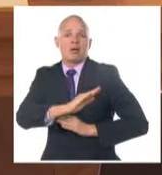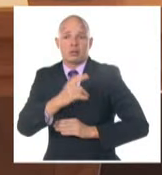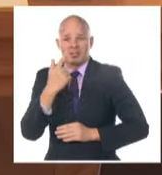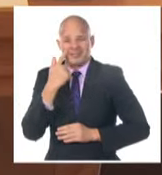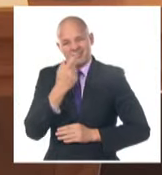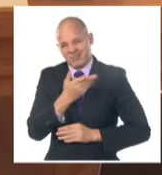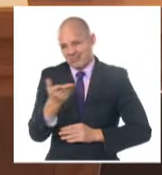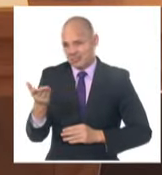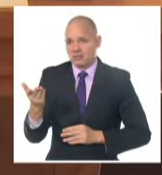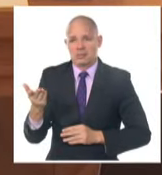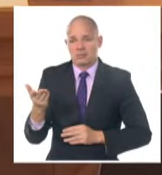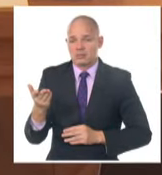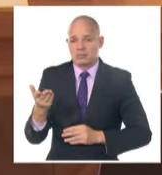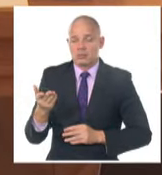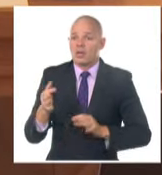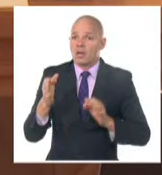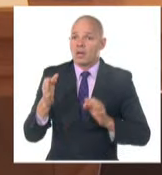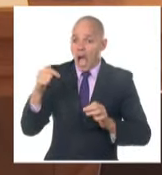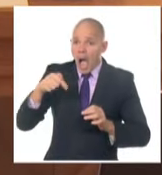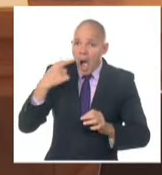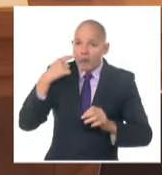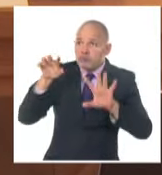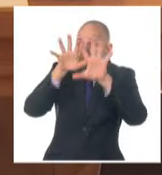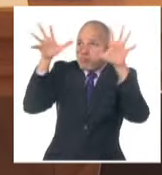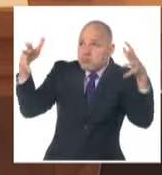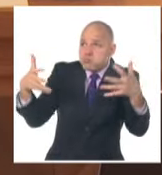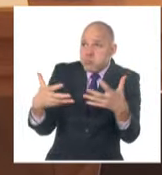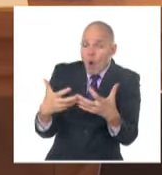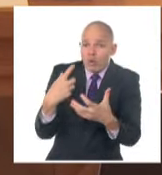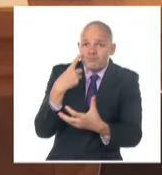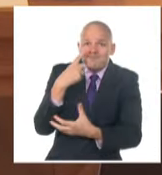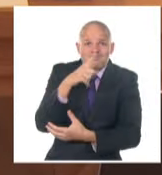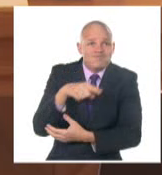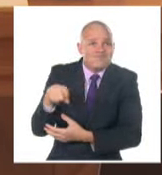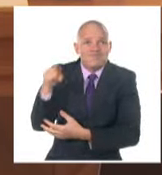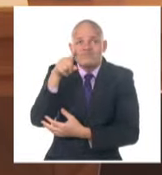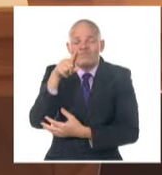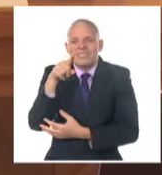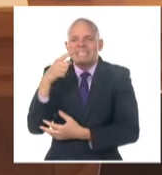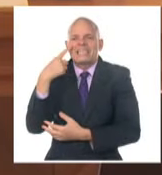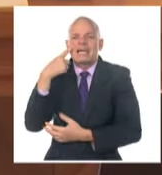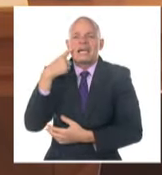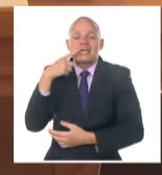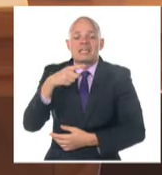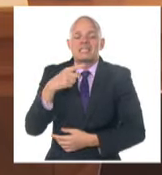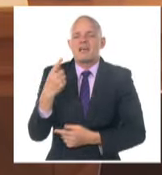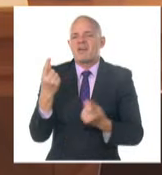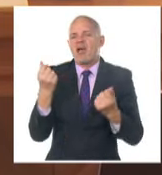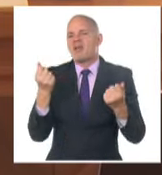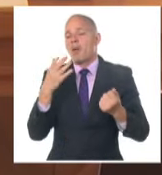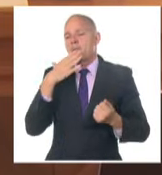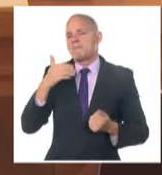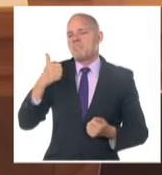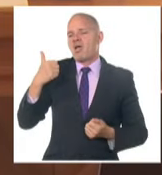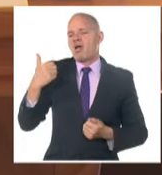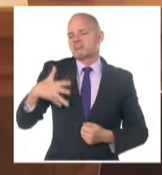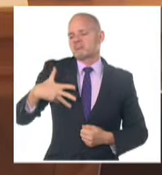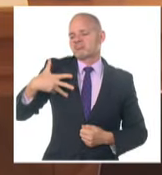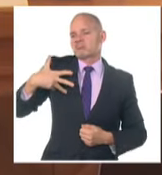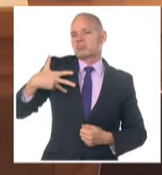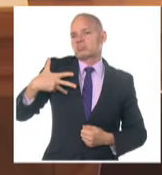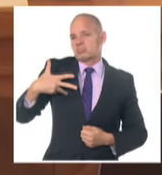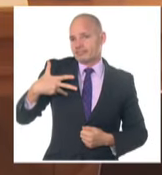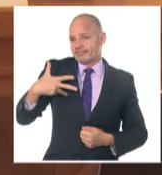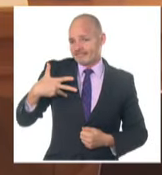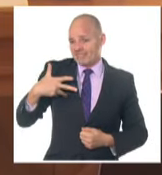financiera internacional, diseñada por los países más ricos para su beneficio, persiste como